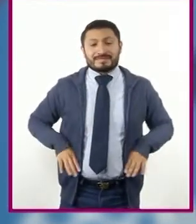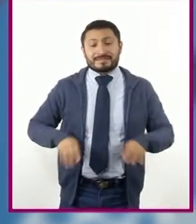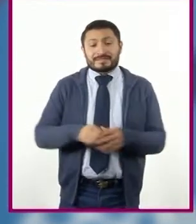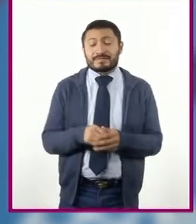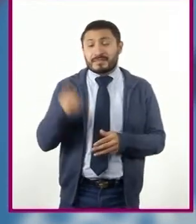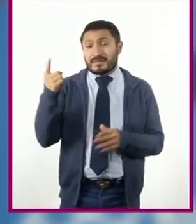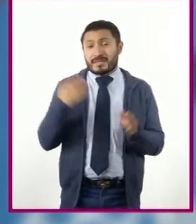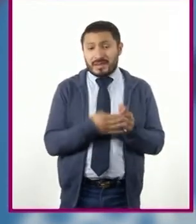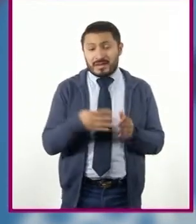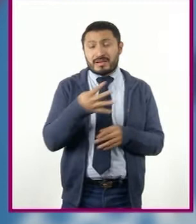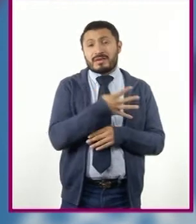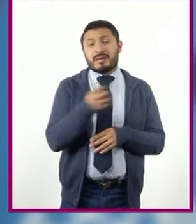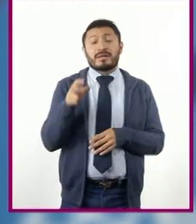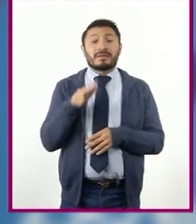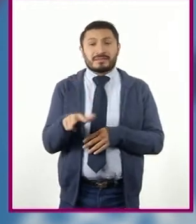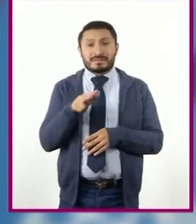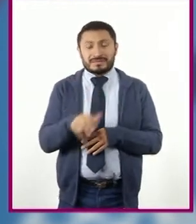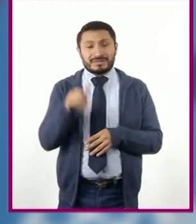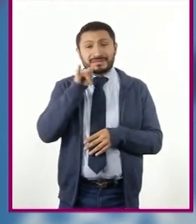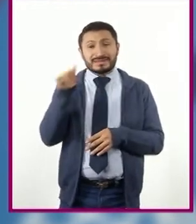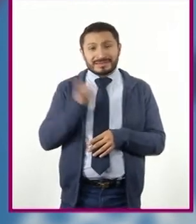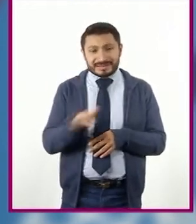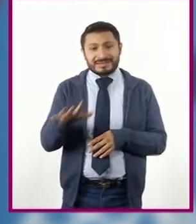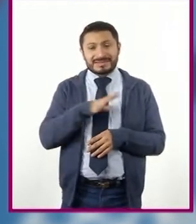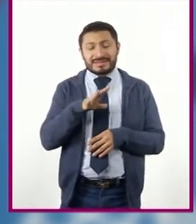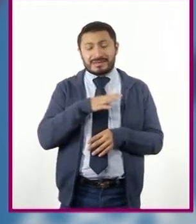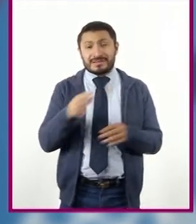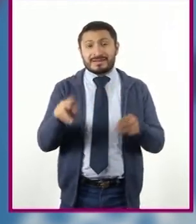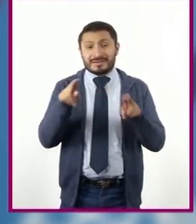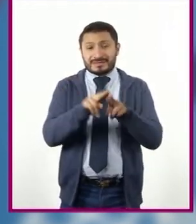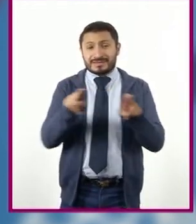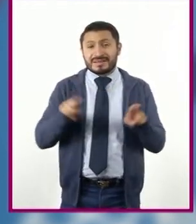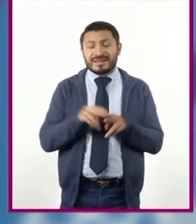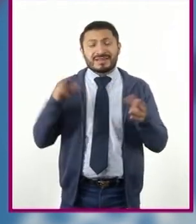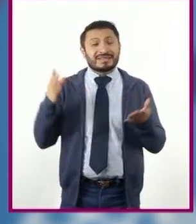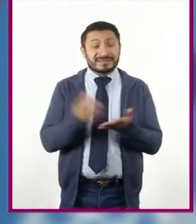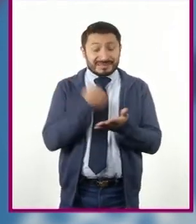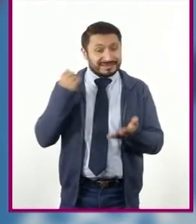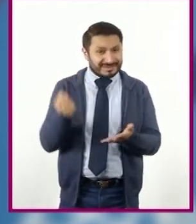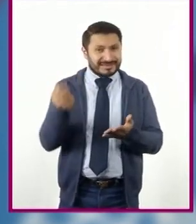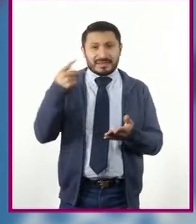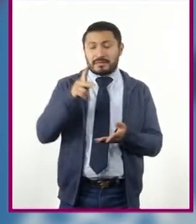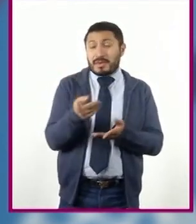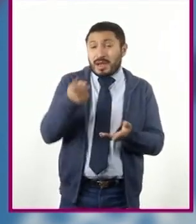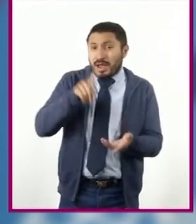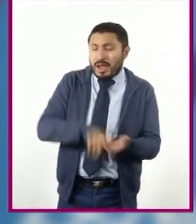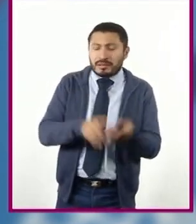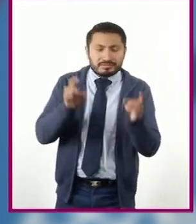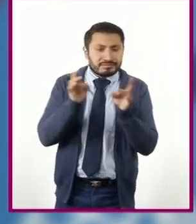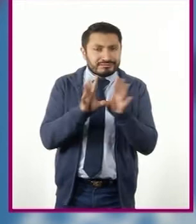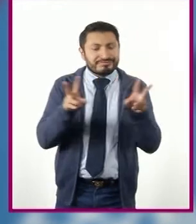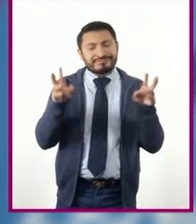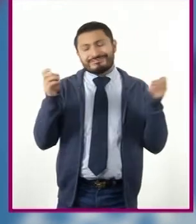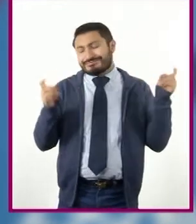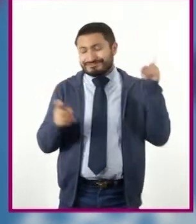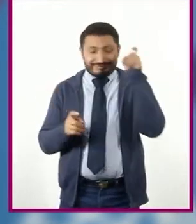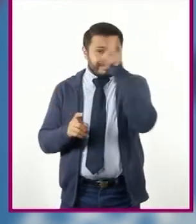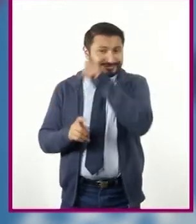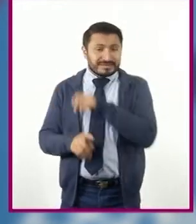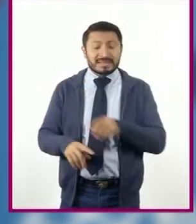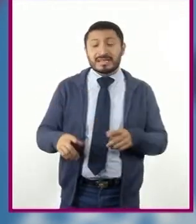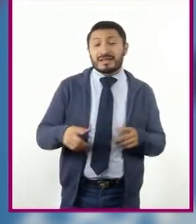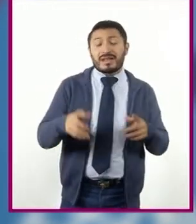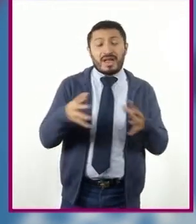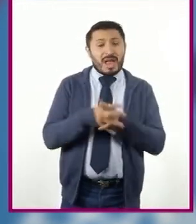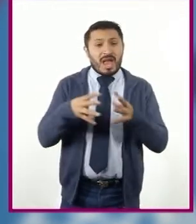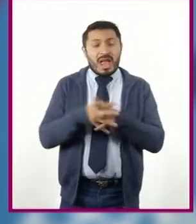En 1918, Italia se encontraba entre las naciones victoriosas, pero dentro de una situación difícil. El costo de la